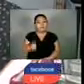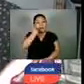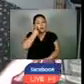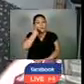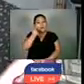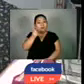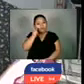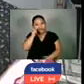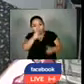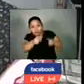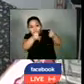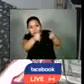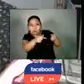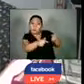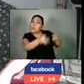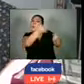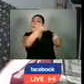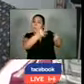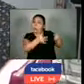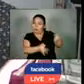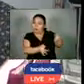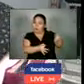dentro del penal, no tenía